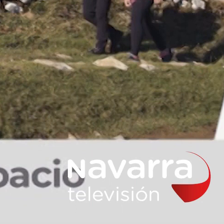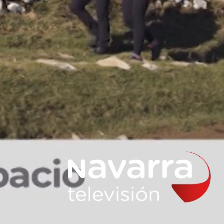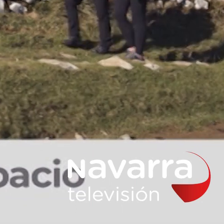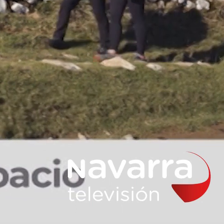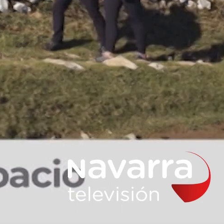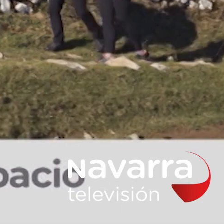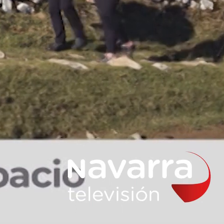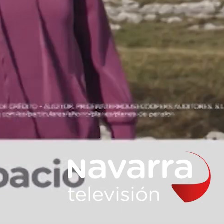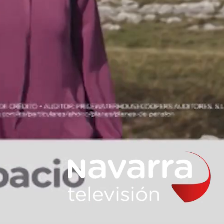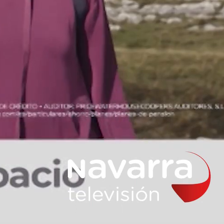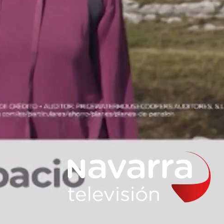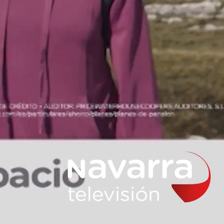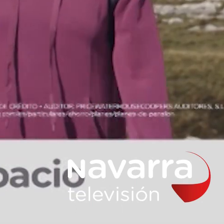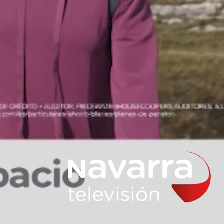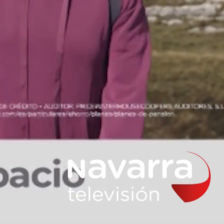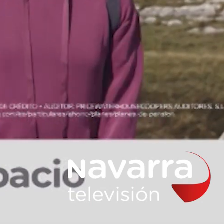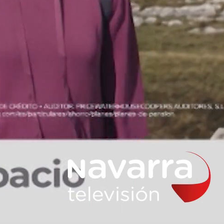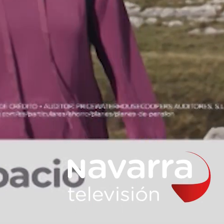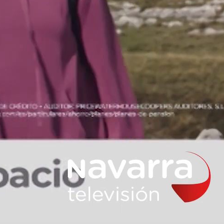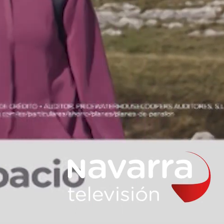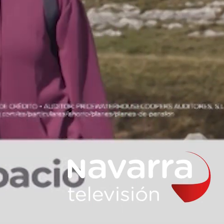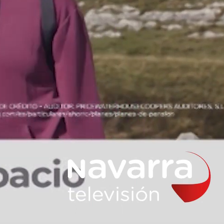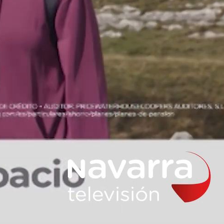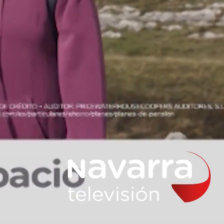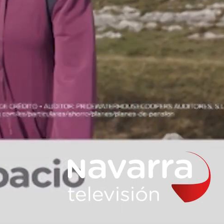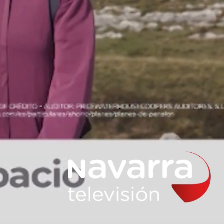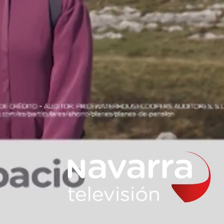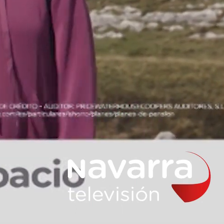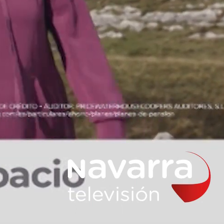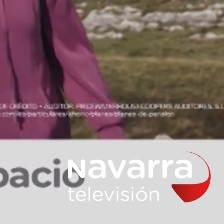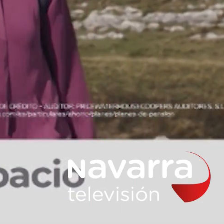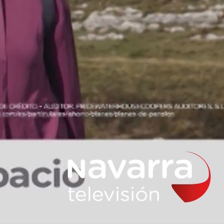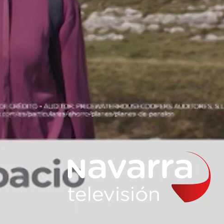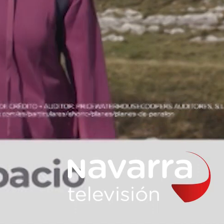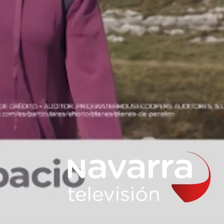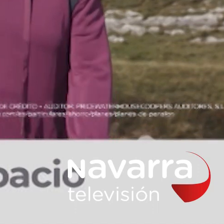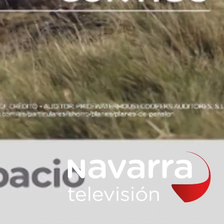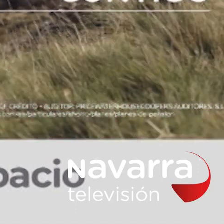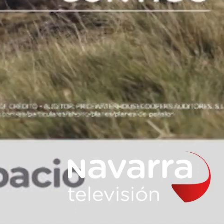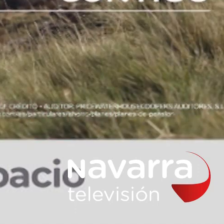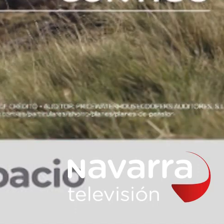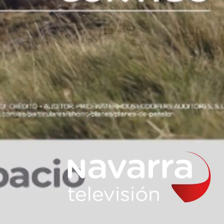20 años juntos. Y lo que nos queda. Y lo que hemos cambiado. Y lo que cambiaremos.